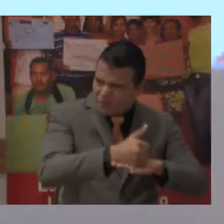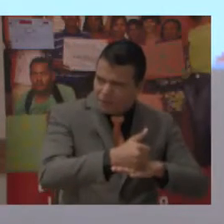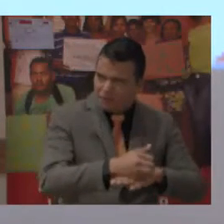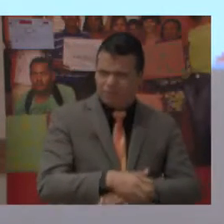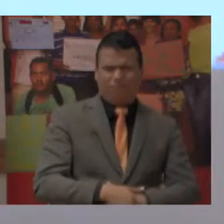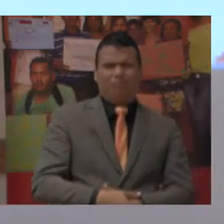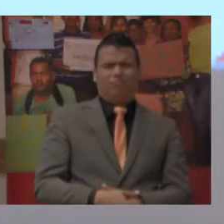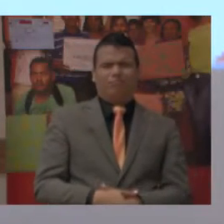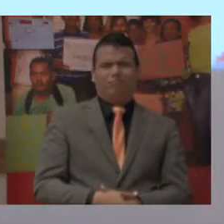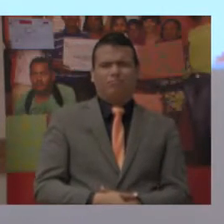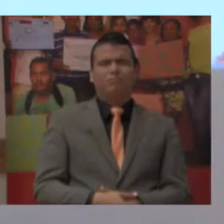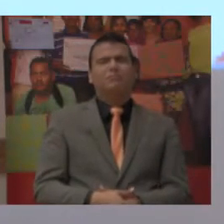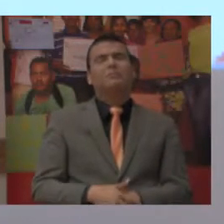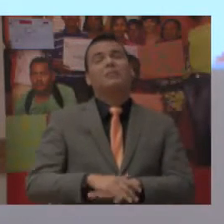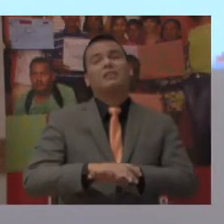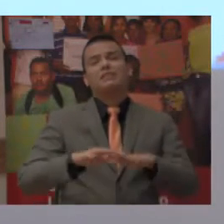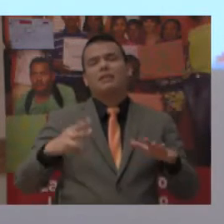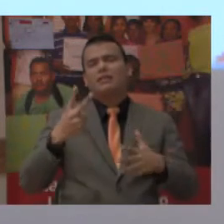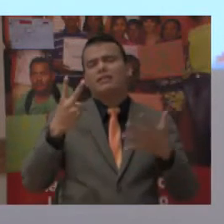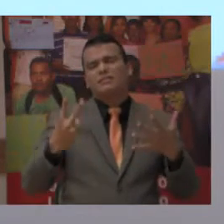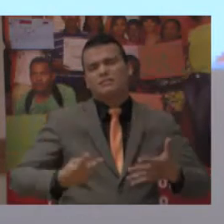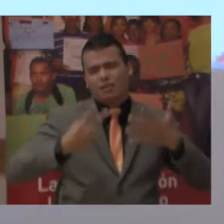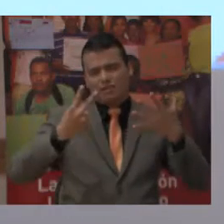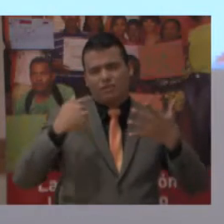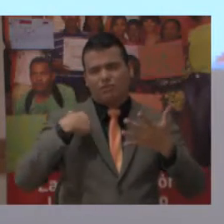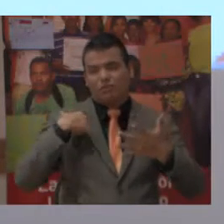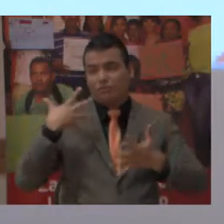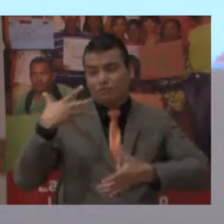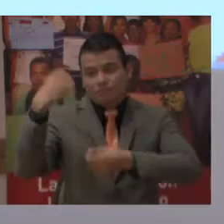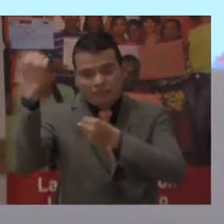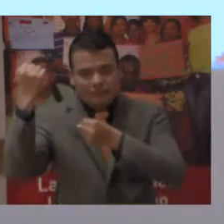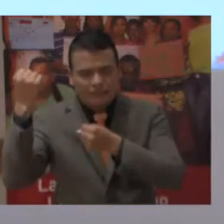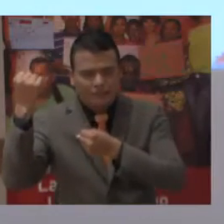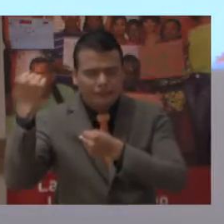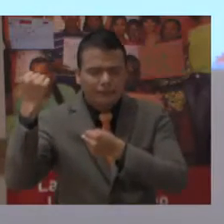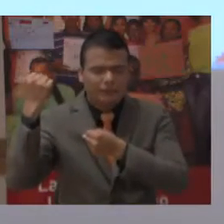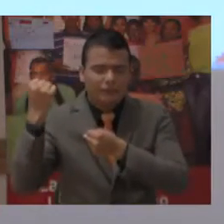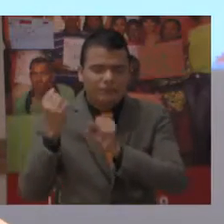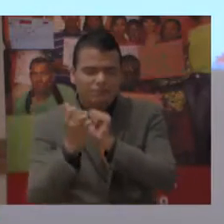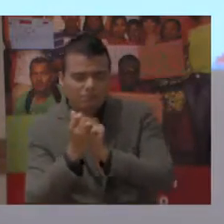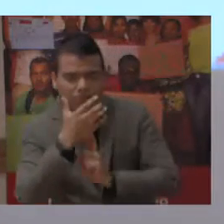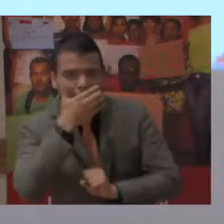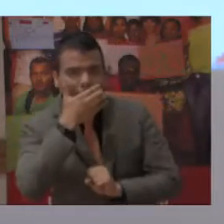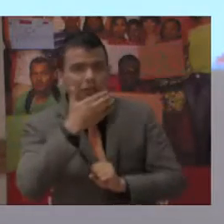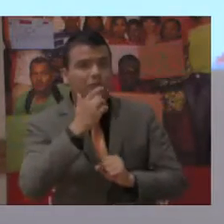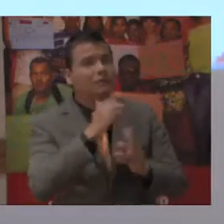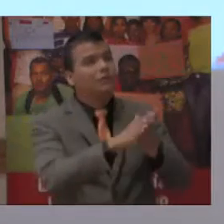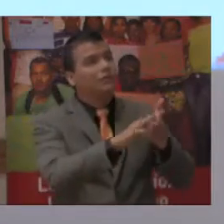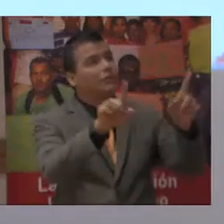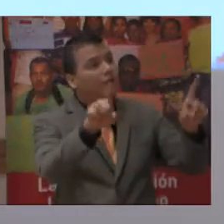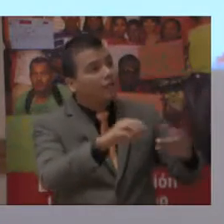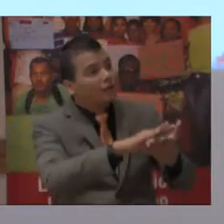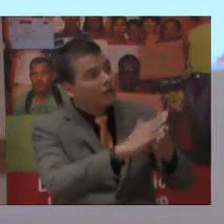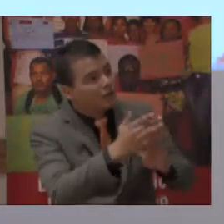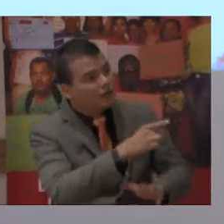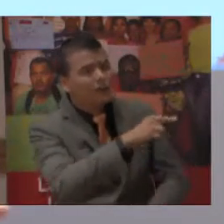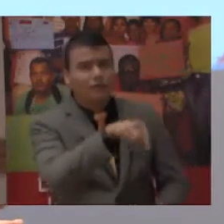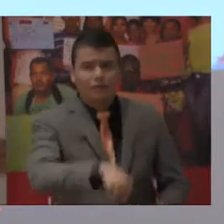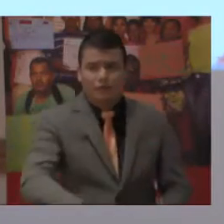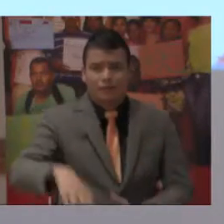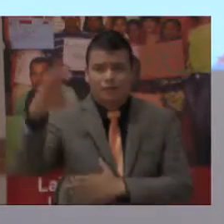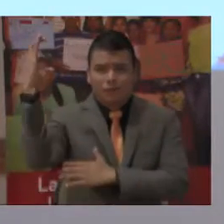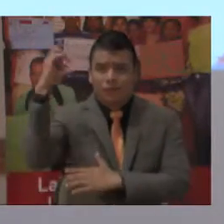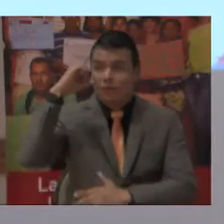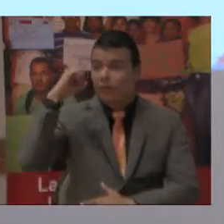Cuando después de casi 7 años de secuestro salí, salí a hablar de paz en un momento en que el país estaba polarizado,